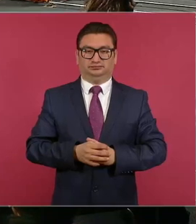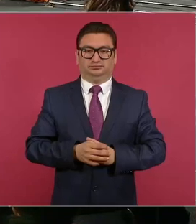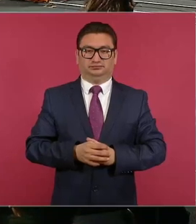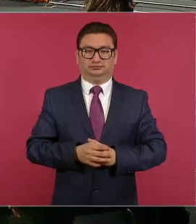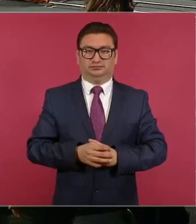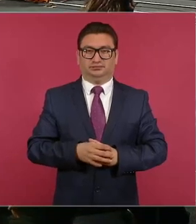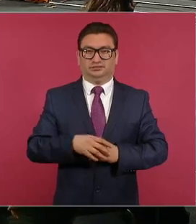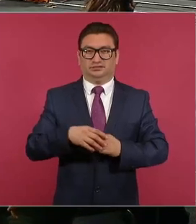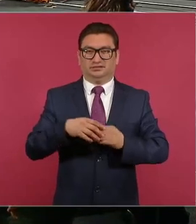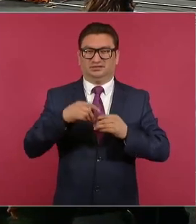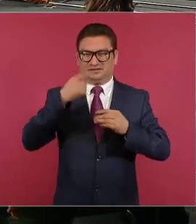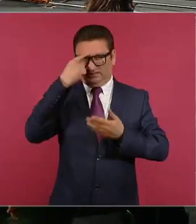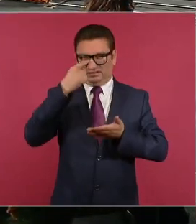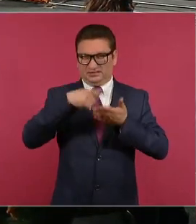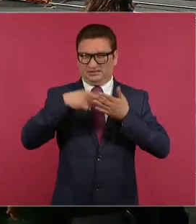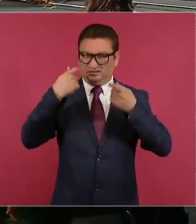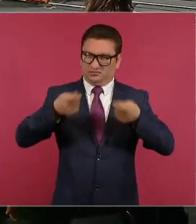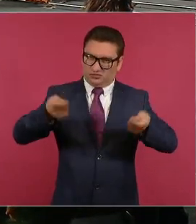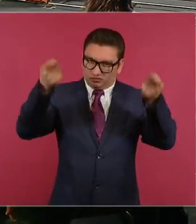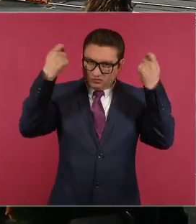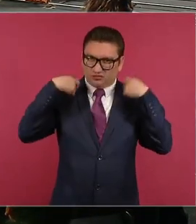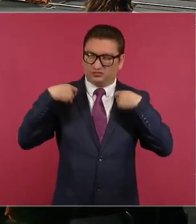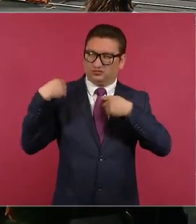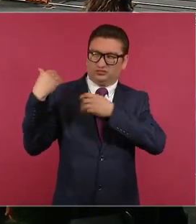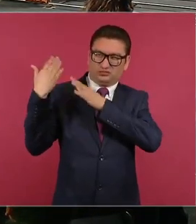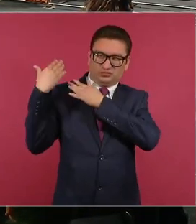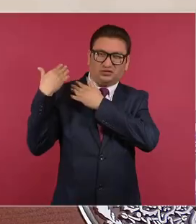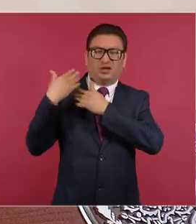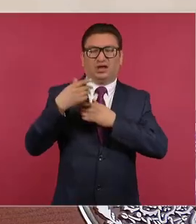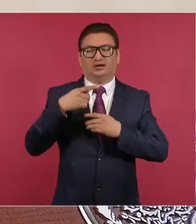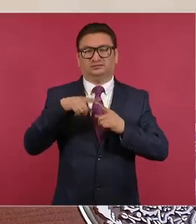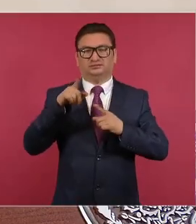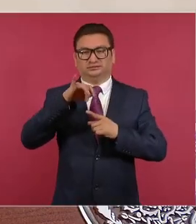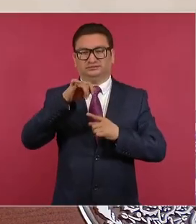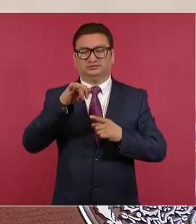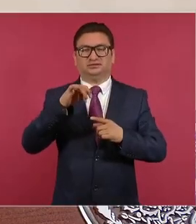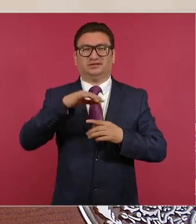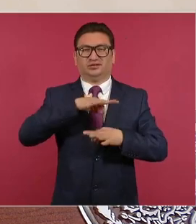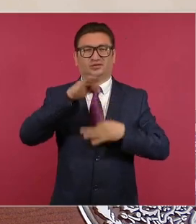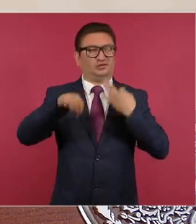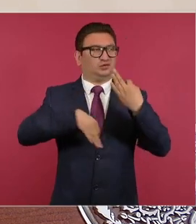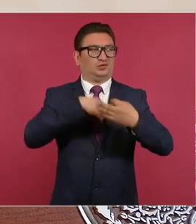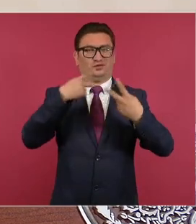Una capa, sí. Y sí. Y todo el mundo